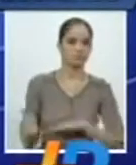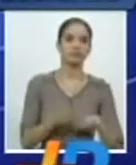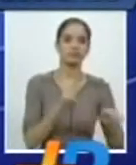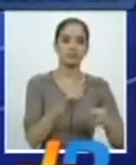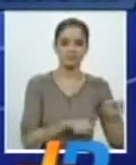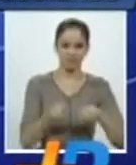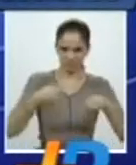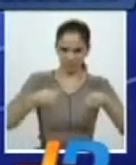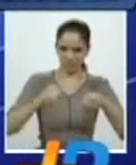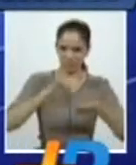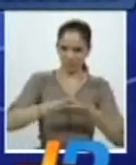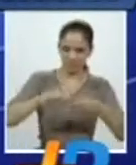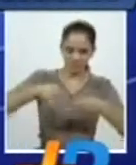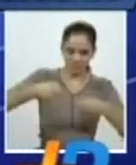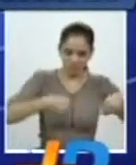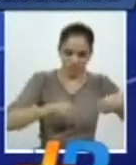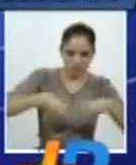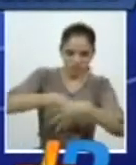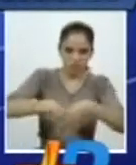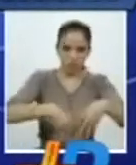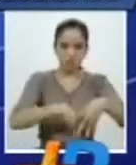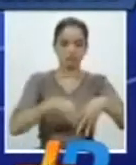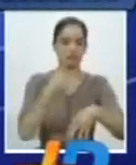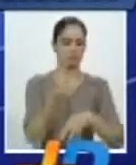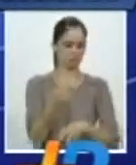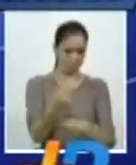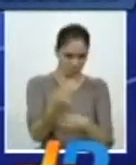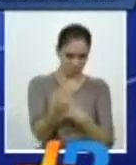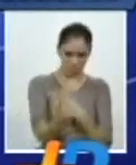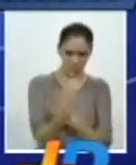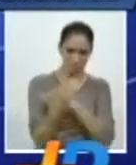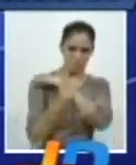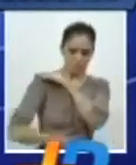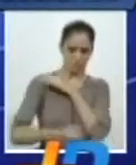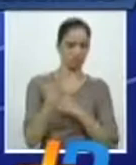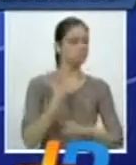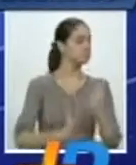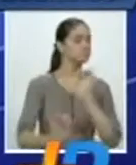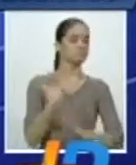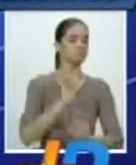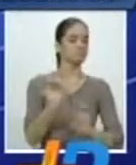participaron en las caravanas rechazaron las multas anunciadas por el gobierno municipal